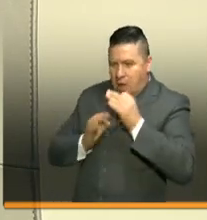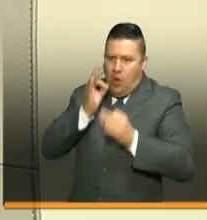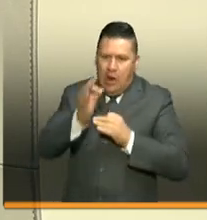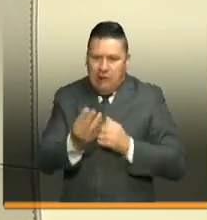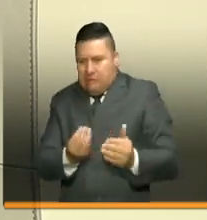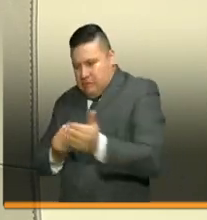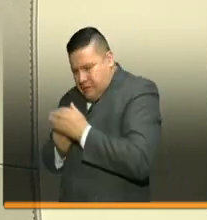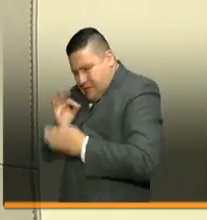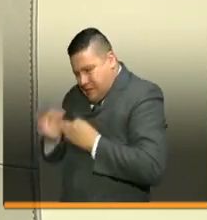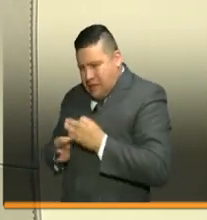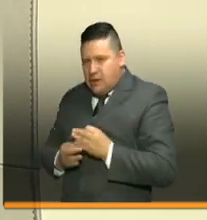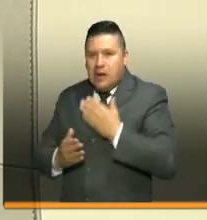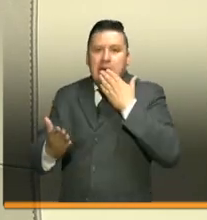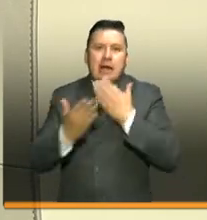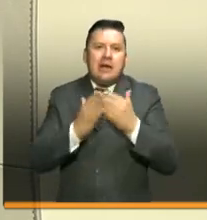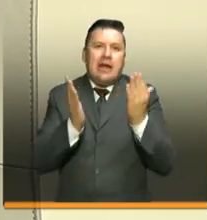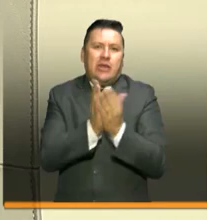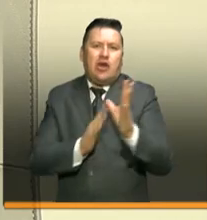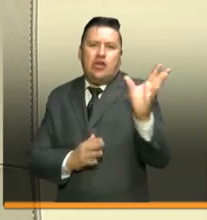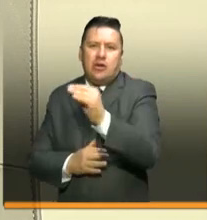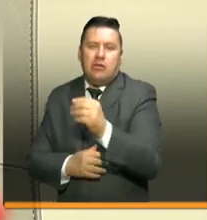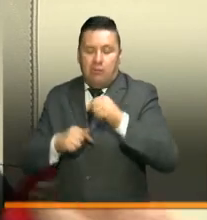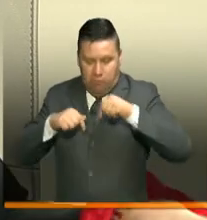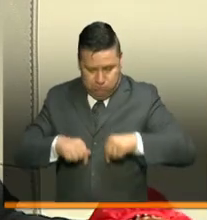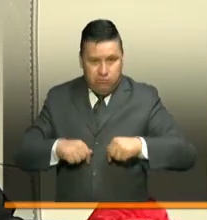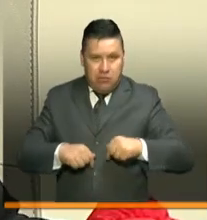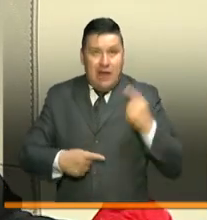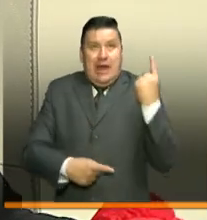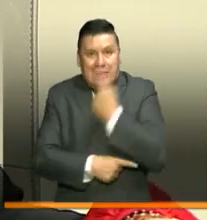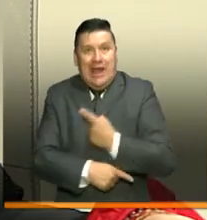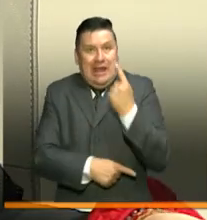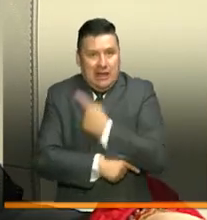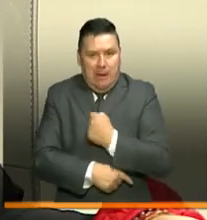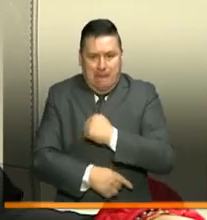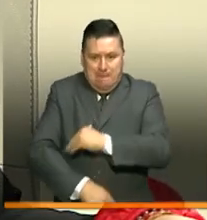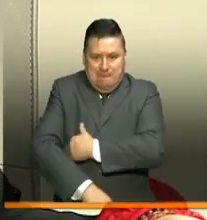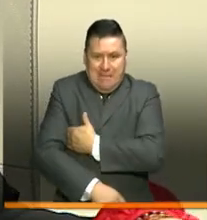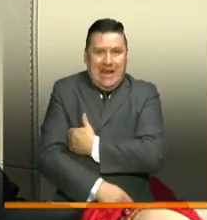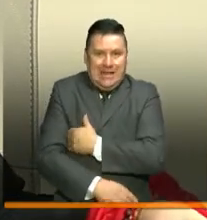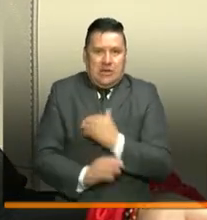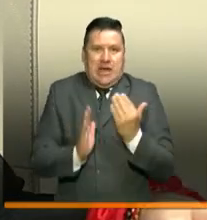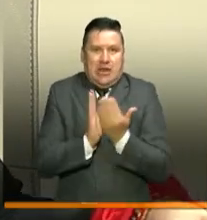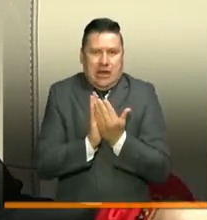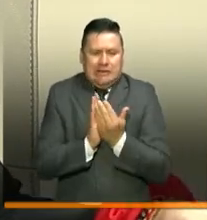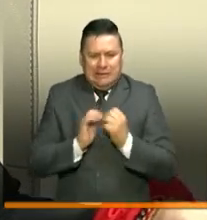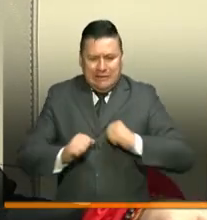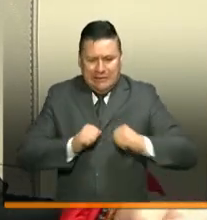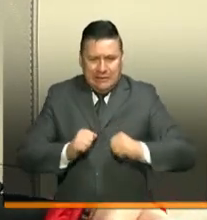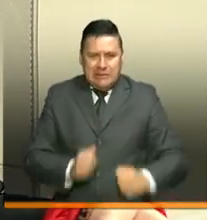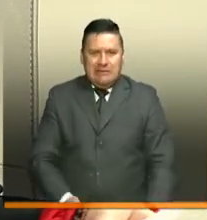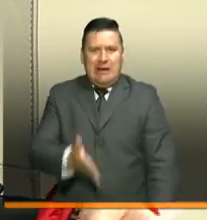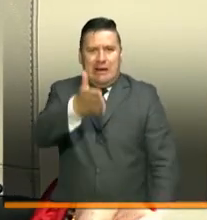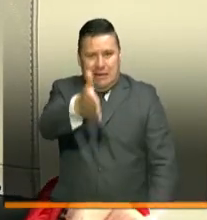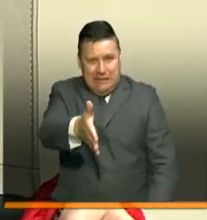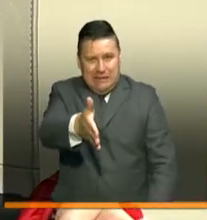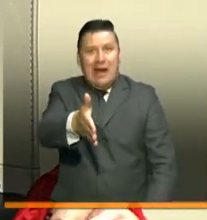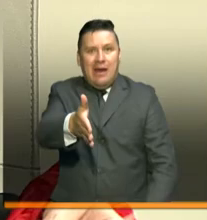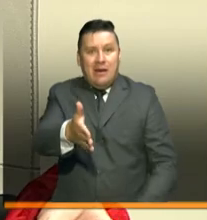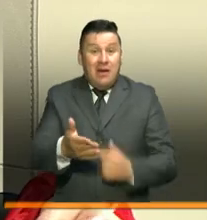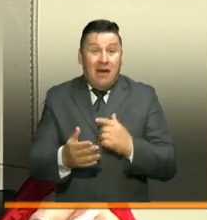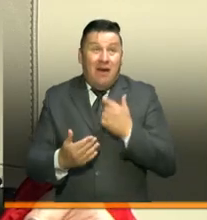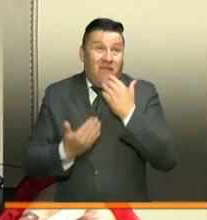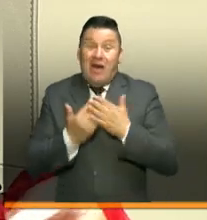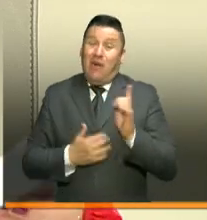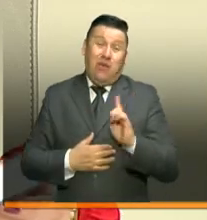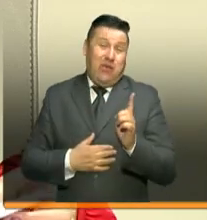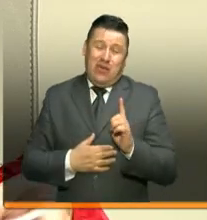social. Gracias a todo el sector educativo y aquí estamos, día por día como Ministerio de Educación, para dar la mano en este proceso que sabemos que no es